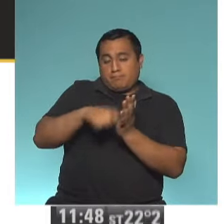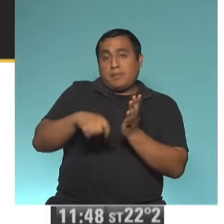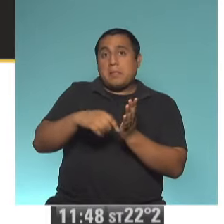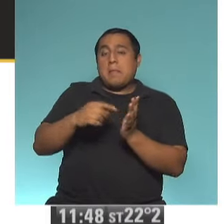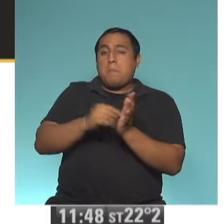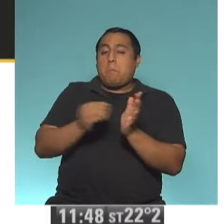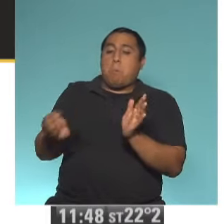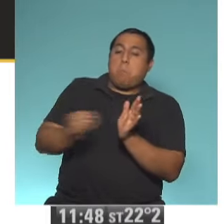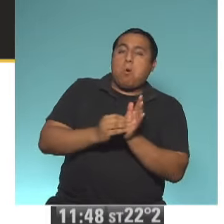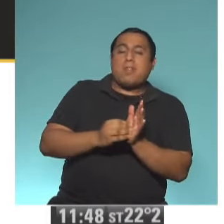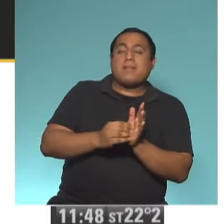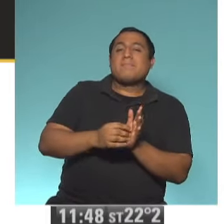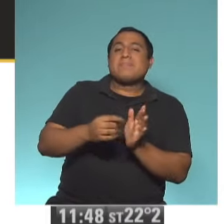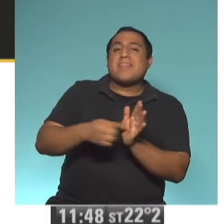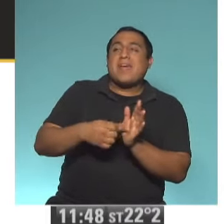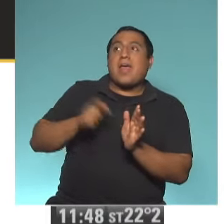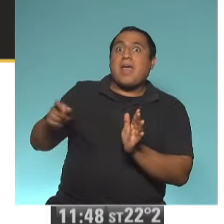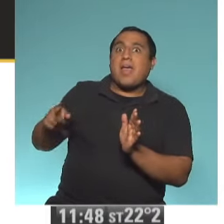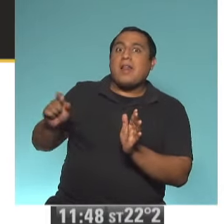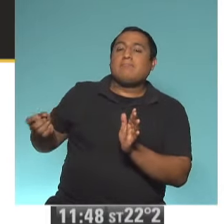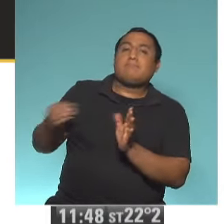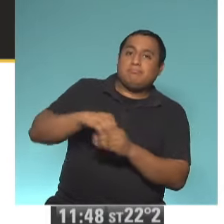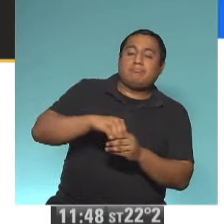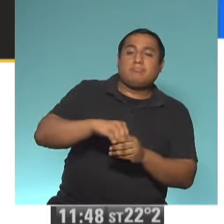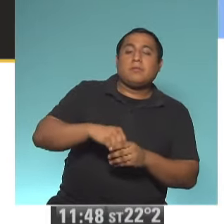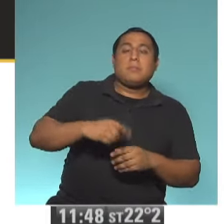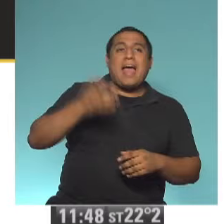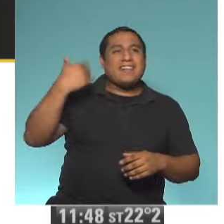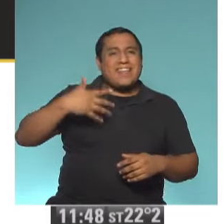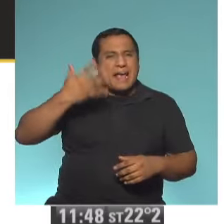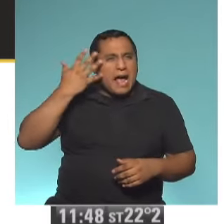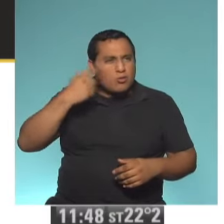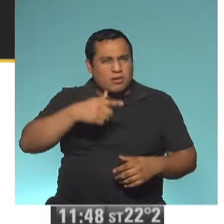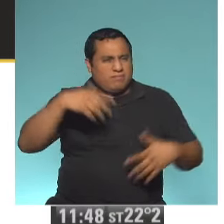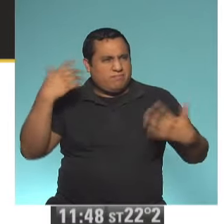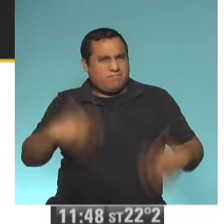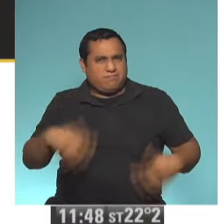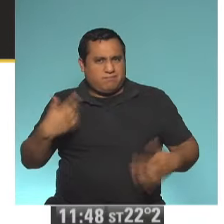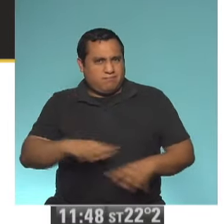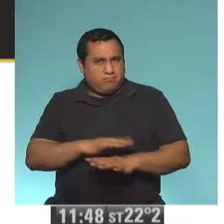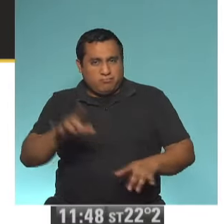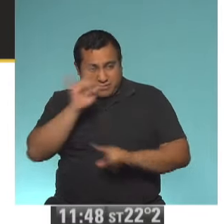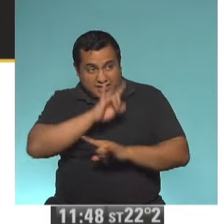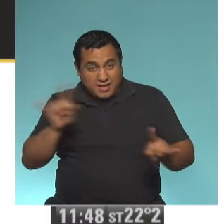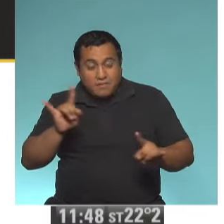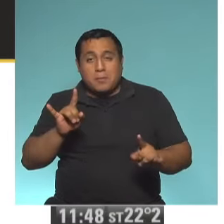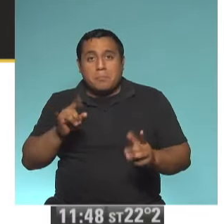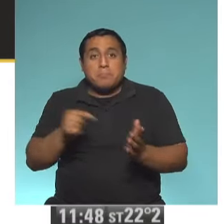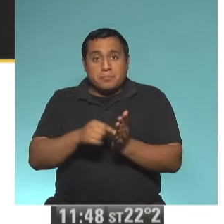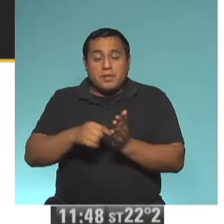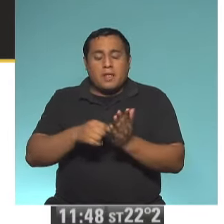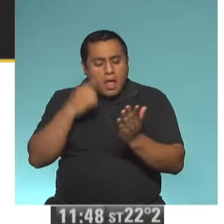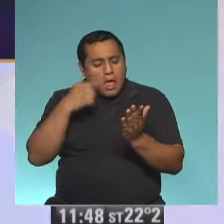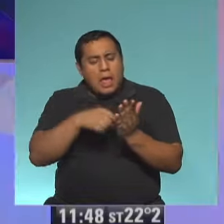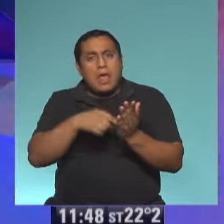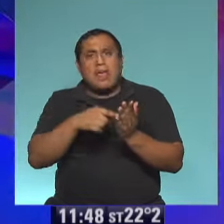historia. De hecho, el otro día que leímos Mi gatito es el más bestia, también veíamos que aparece el autor, el ilustrador